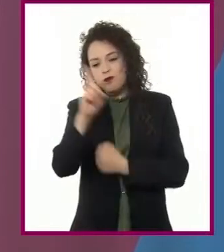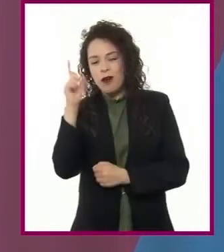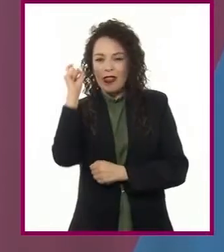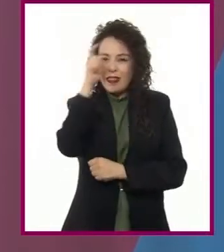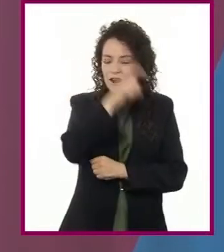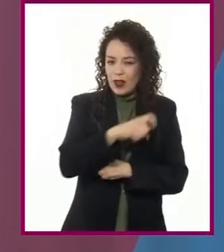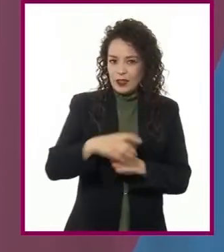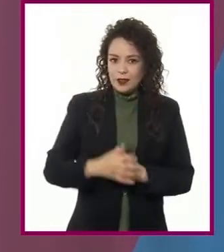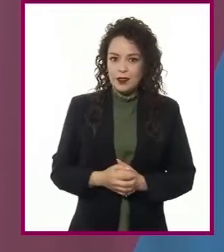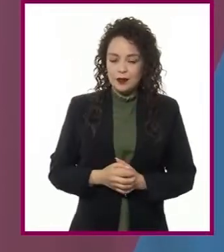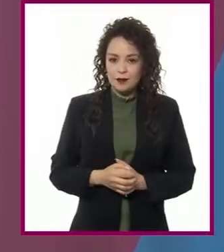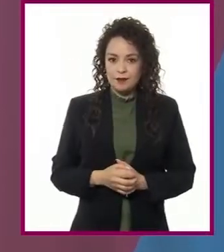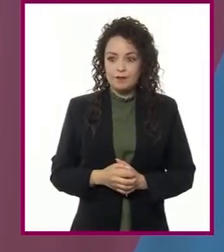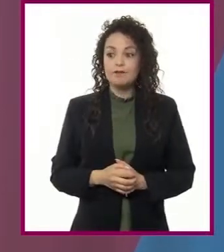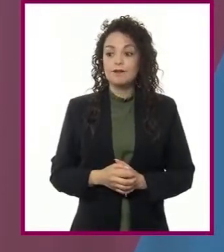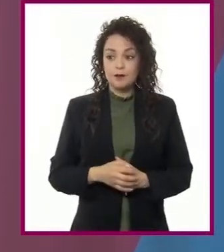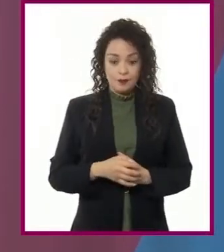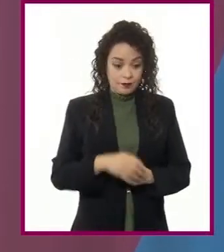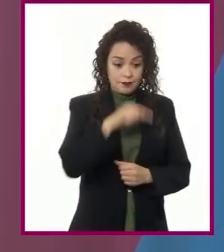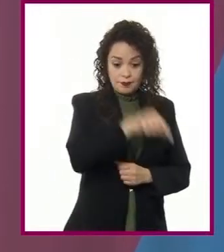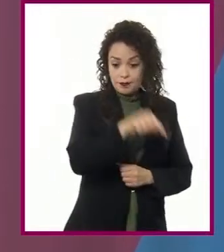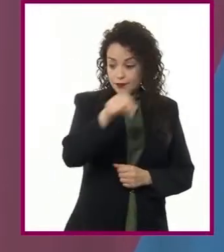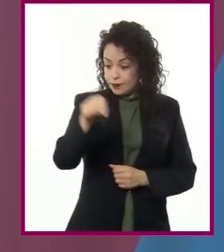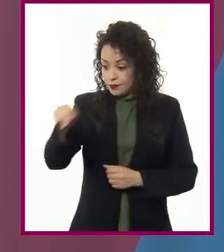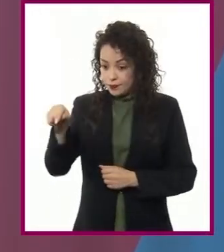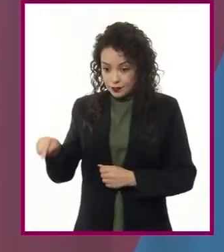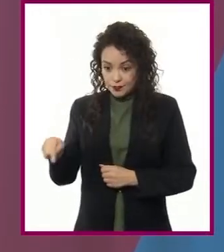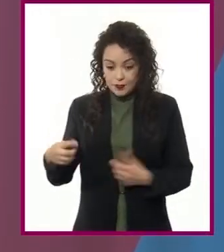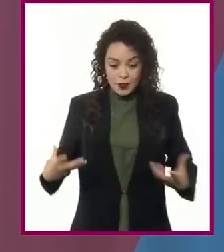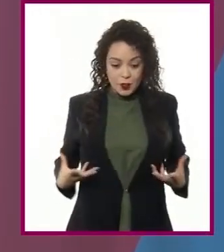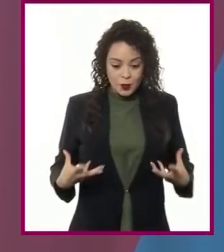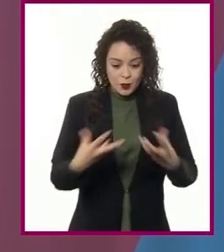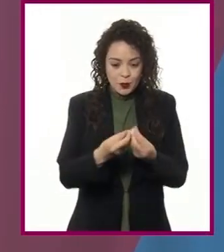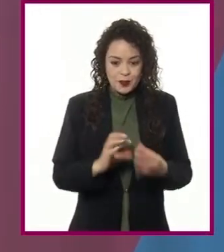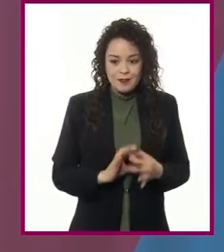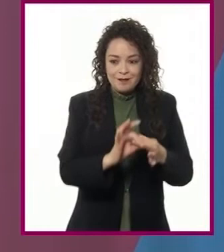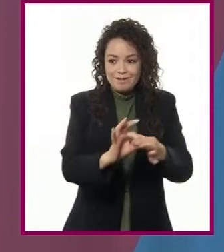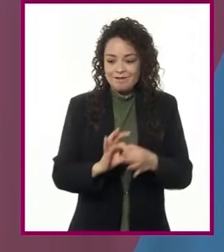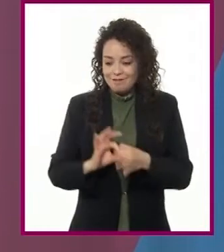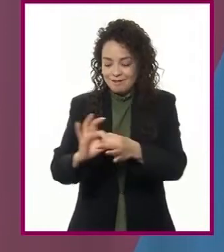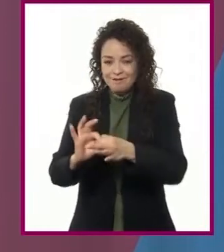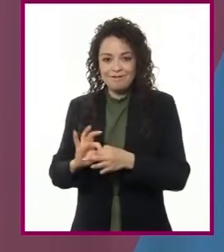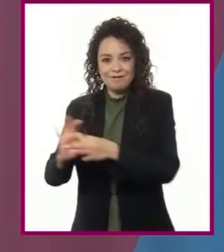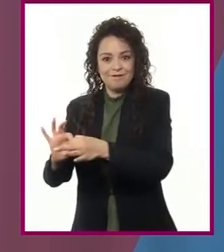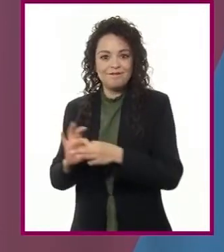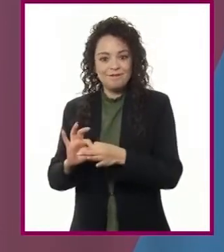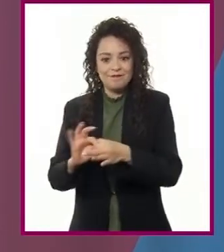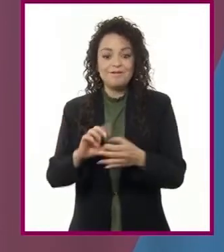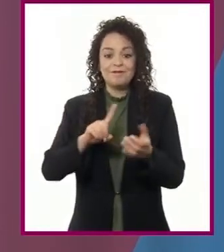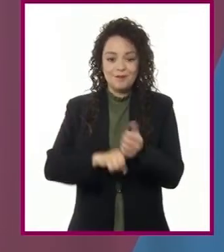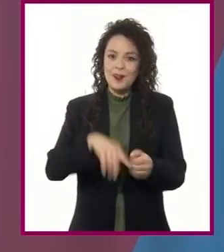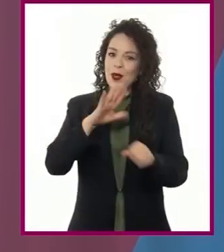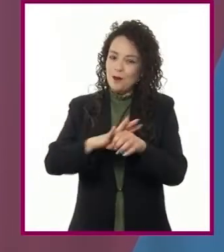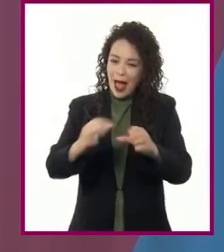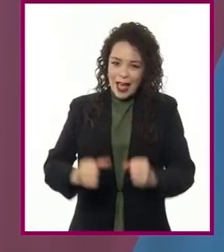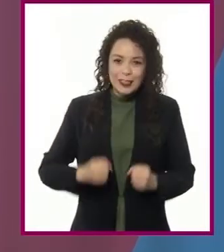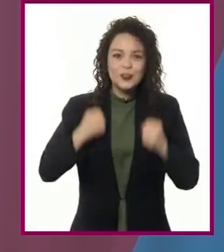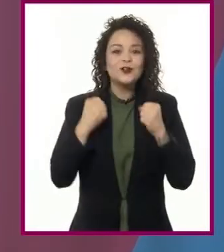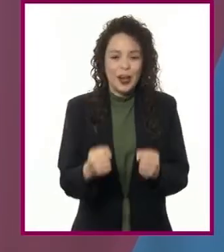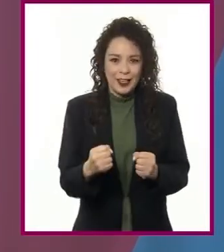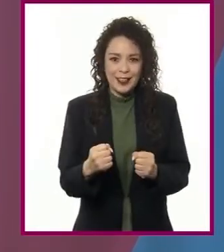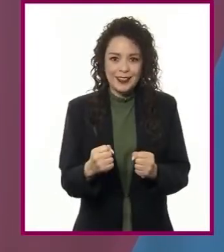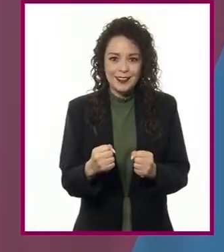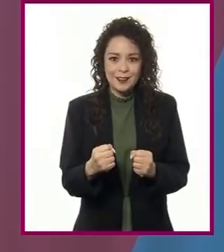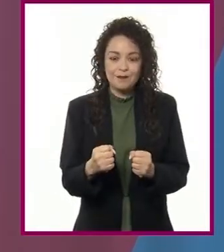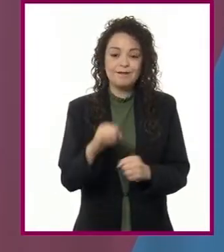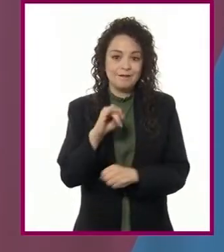otros estamos conectadas y conectados y, como se dice, juntas y juntos somos más fuertes. Pues